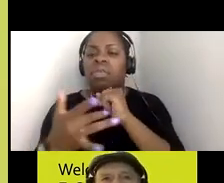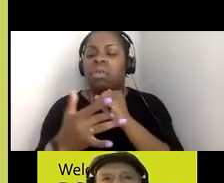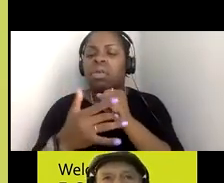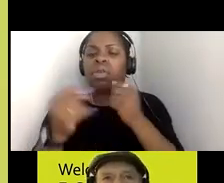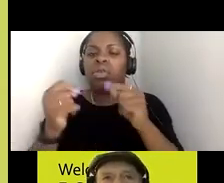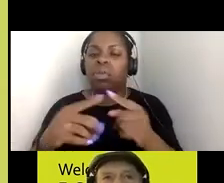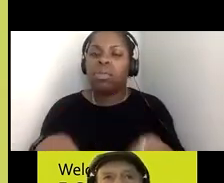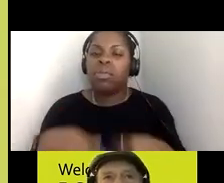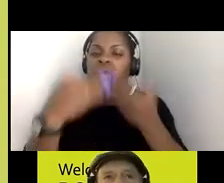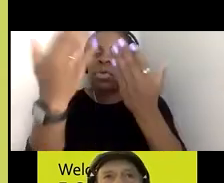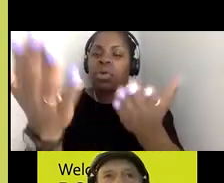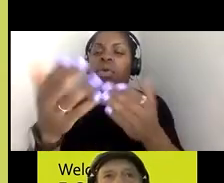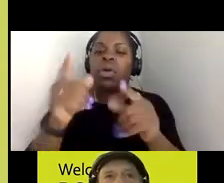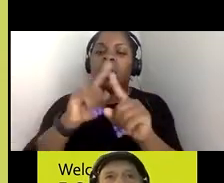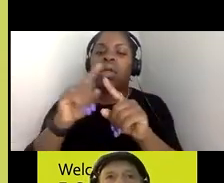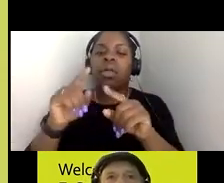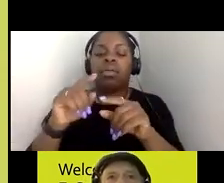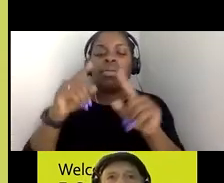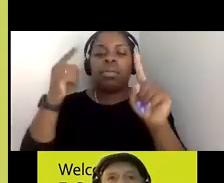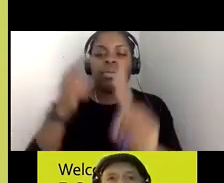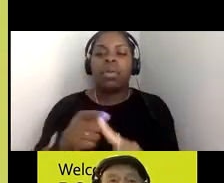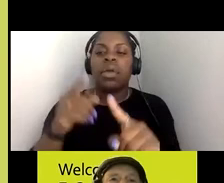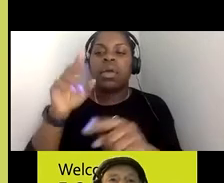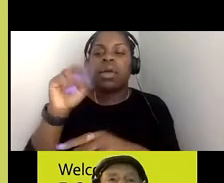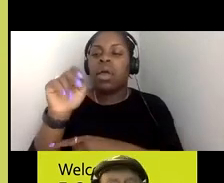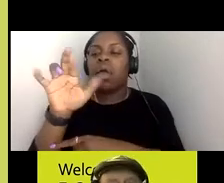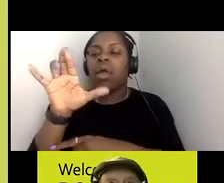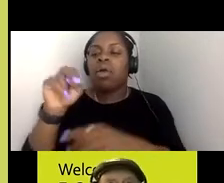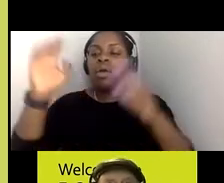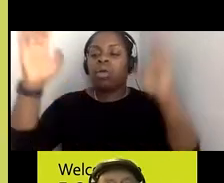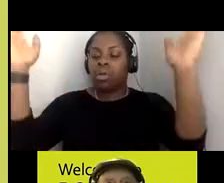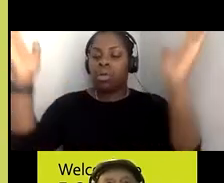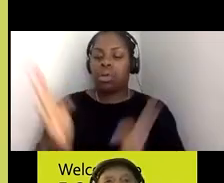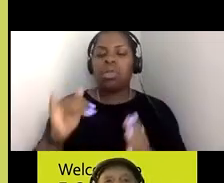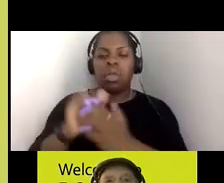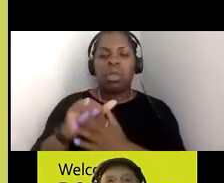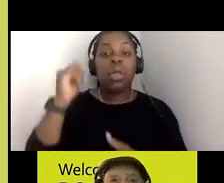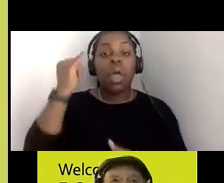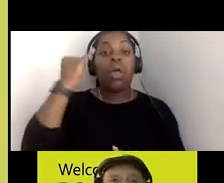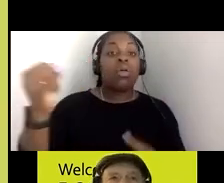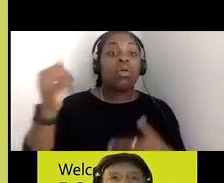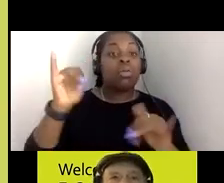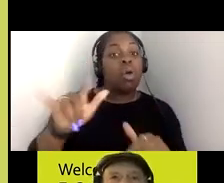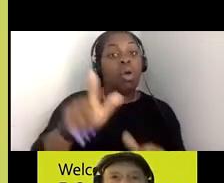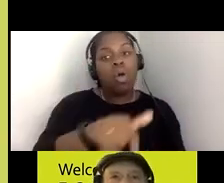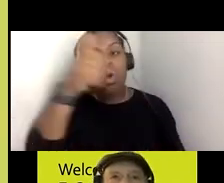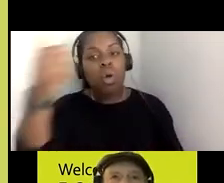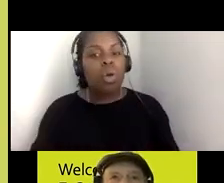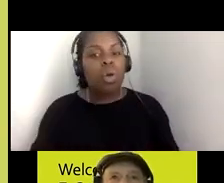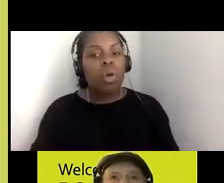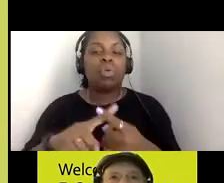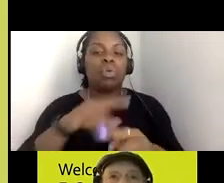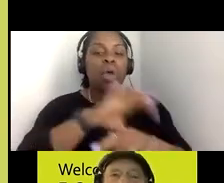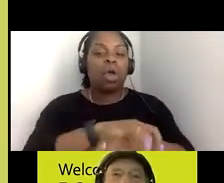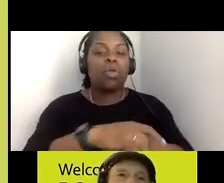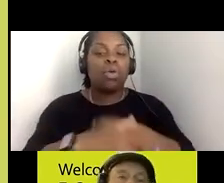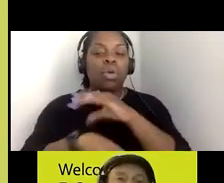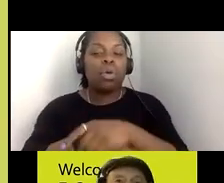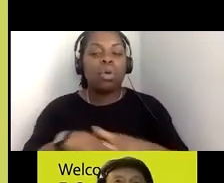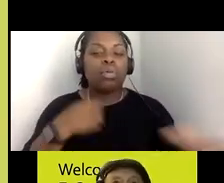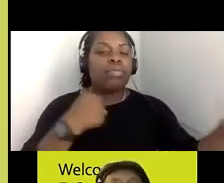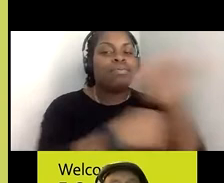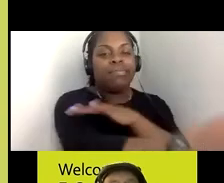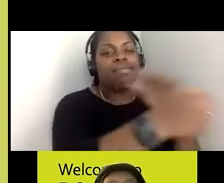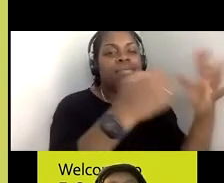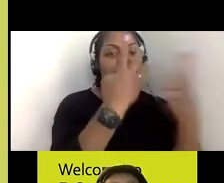y tratar de crear otra narrativa sobre la idea de que una alternativa